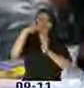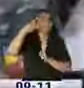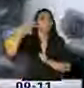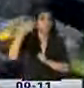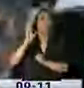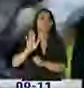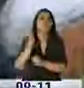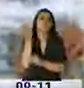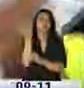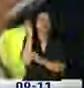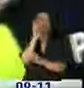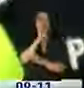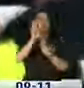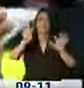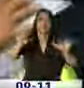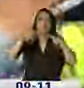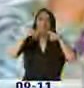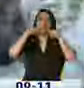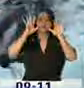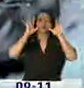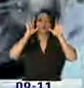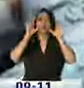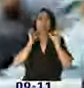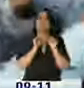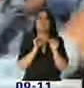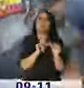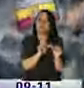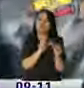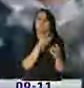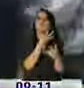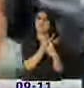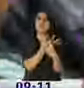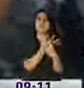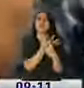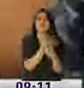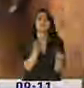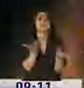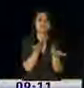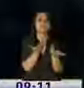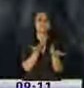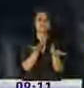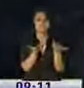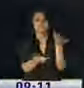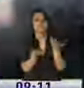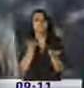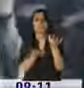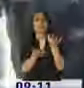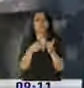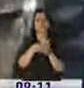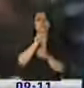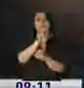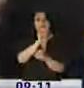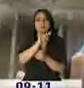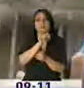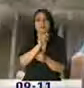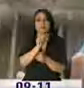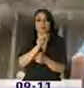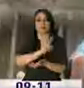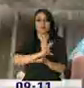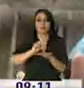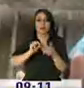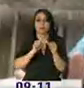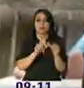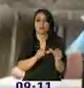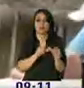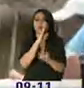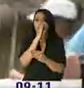pasado 29 de diciembre y permaneció recluido en el Centro de Rehabilitación Social de Archidona en Napo. Nunca me arrepentí, es